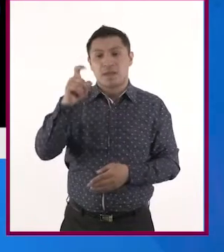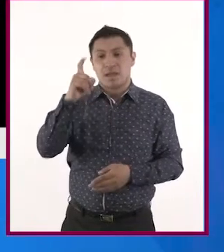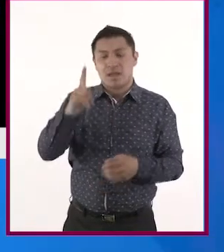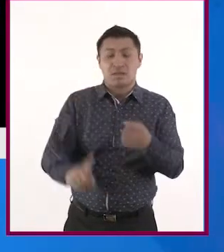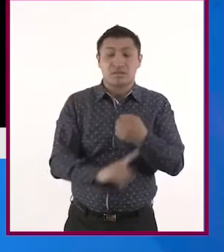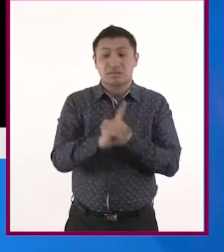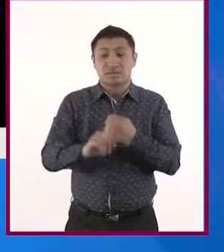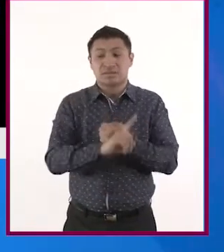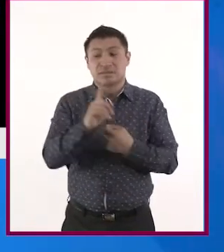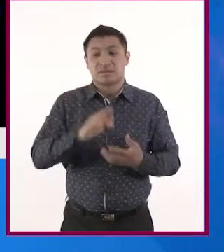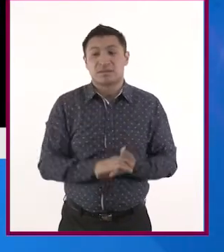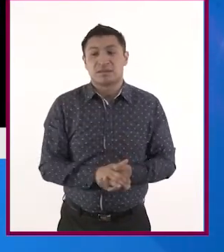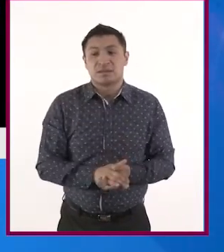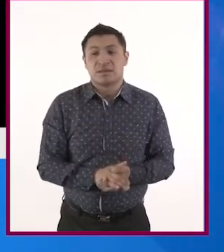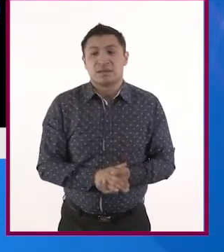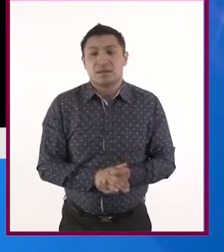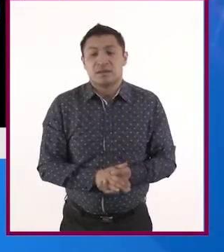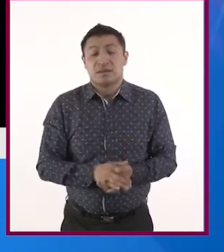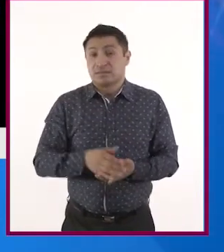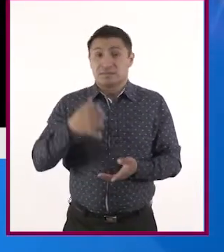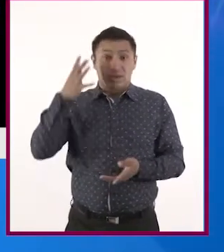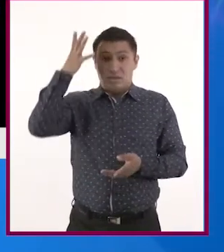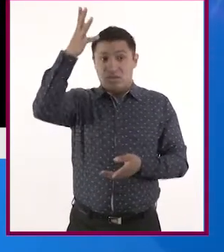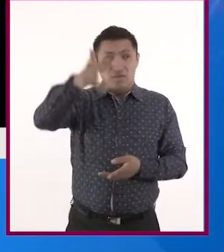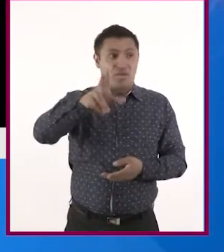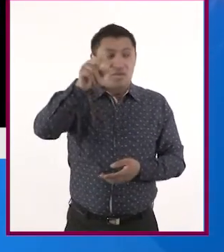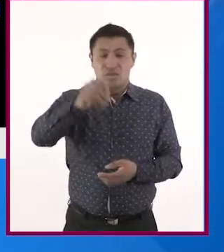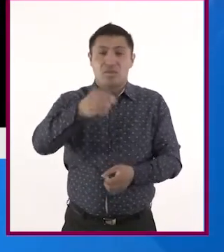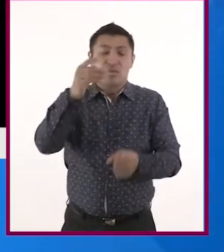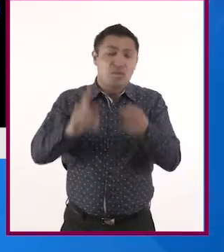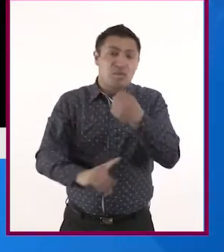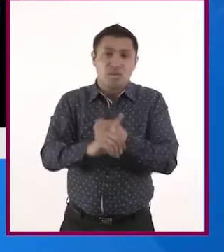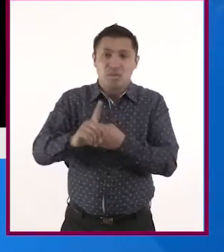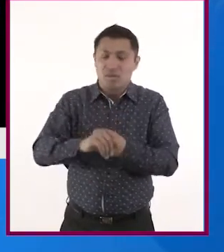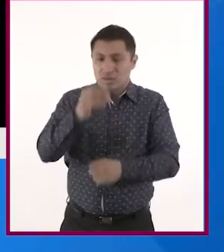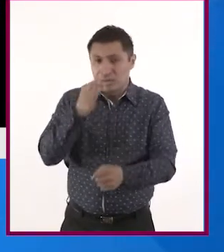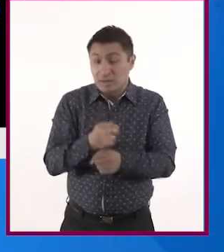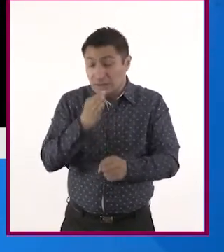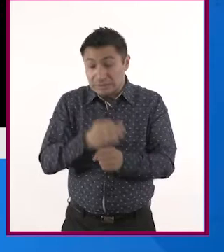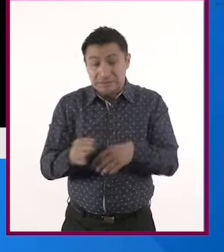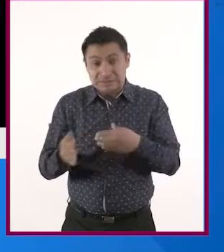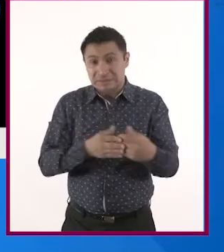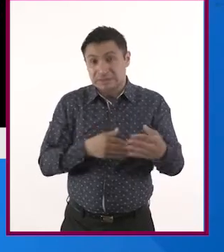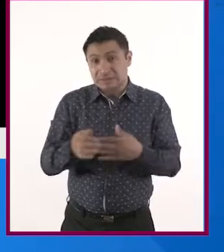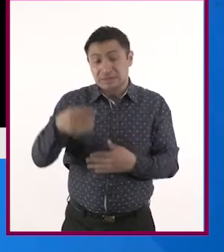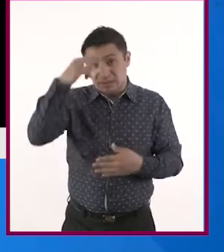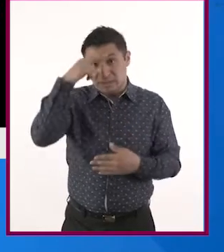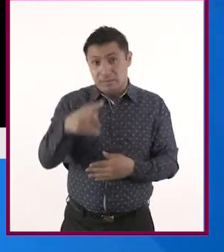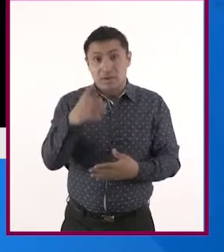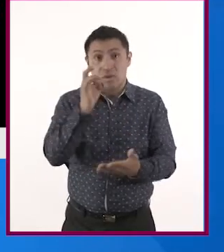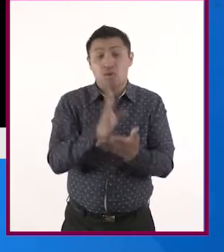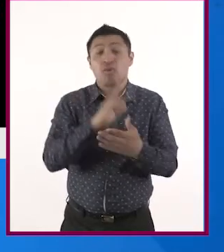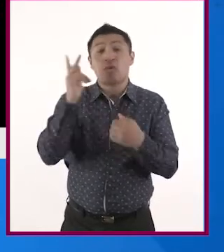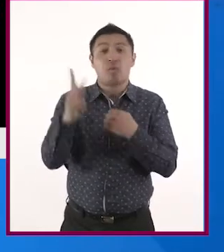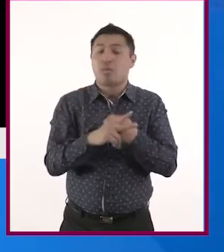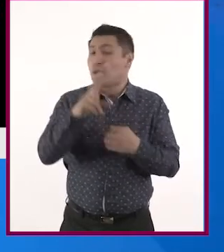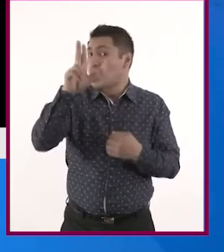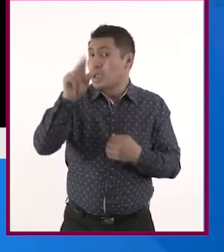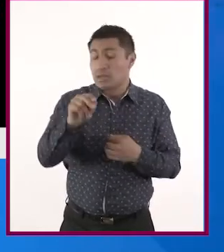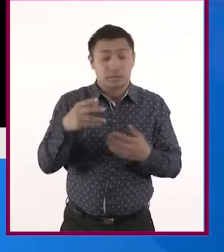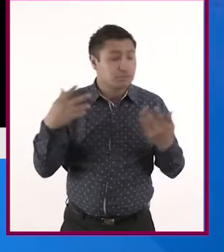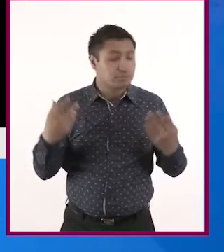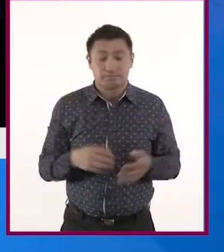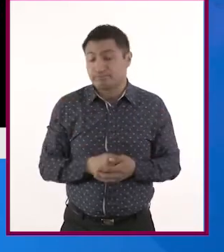problema no futuro, sino es un problema actual. Y México no es el único país, no somos la